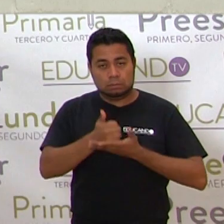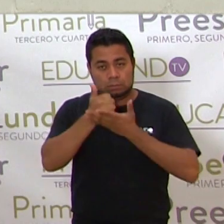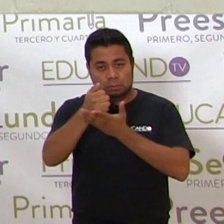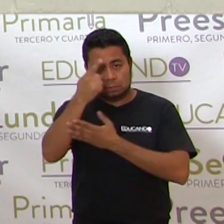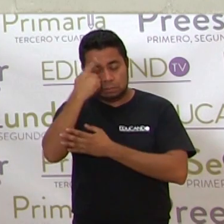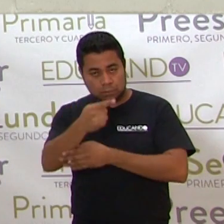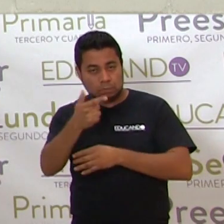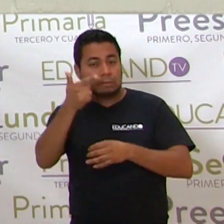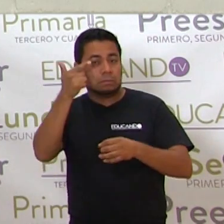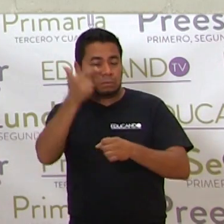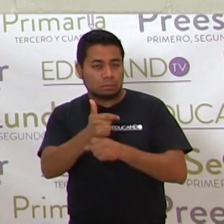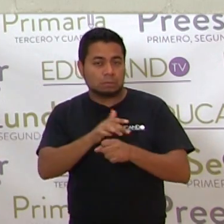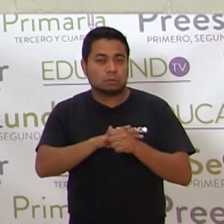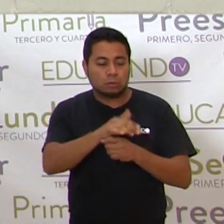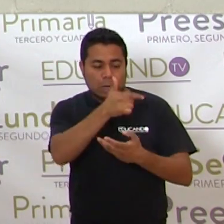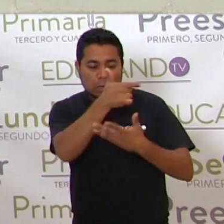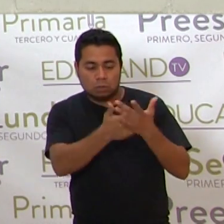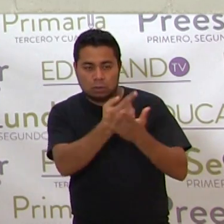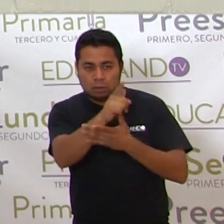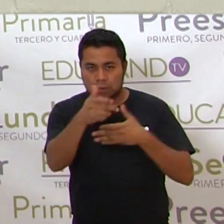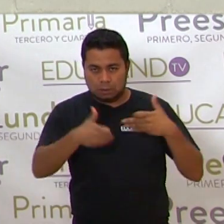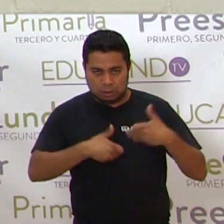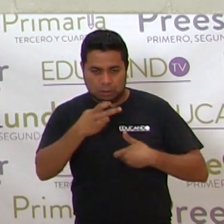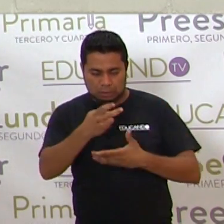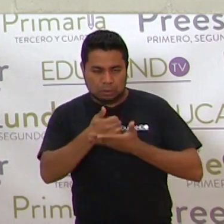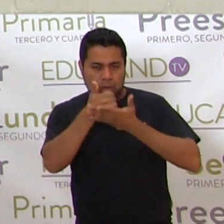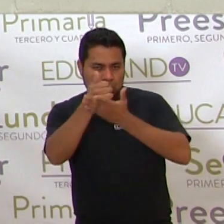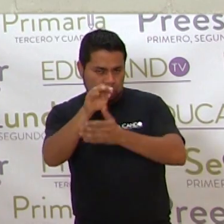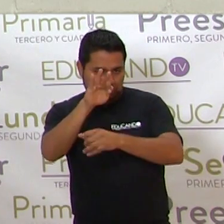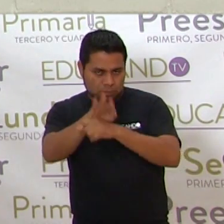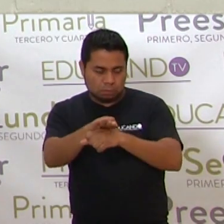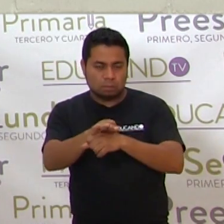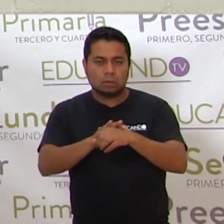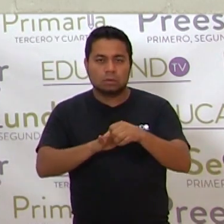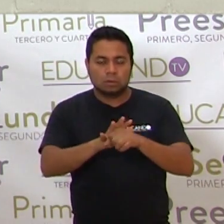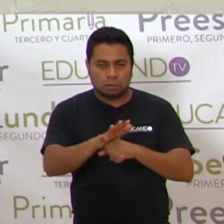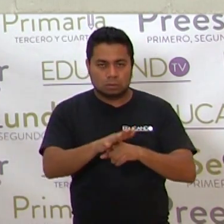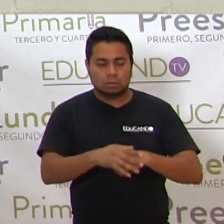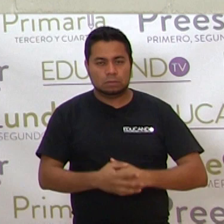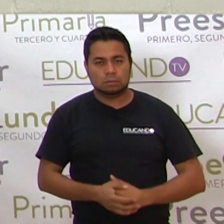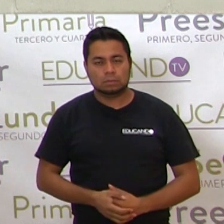identificar los guiones de teatro, son las